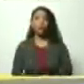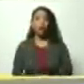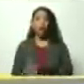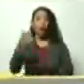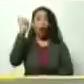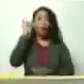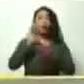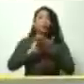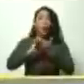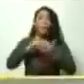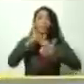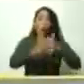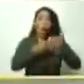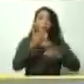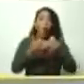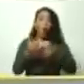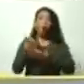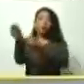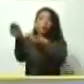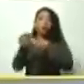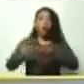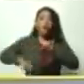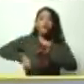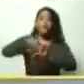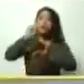recuperando por firma